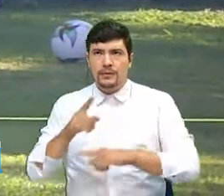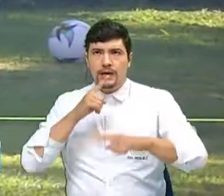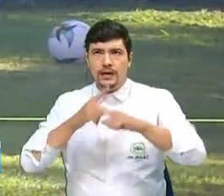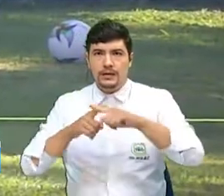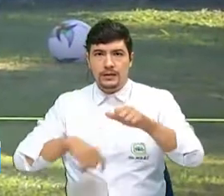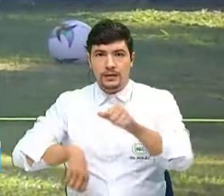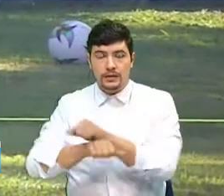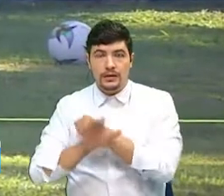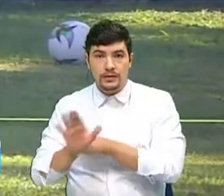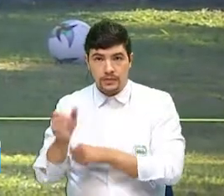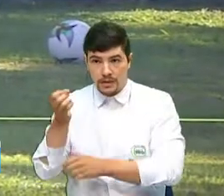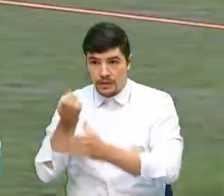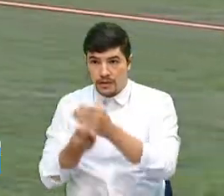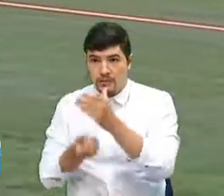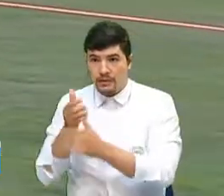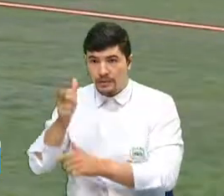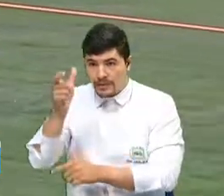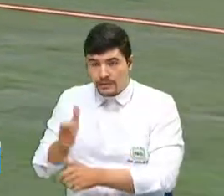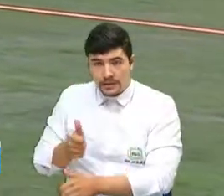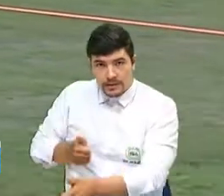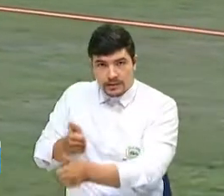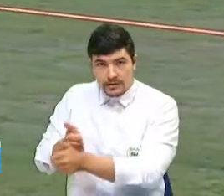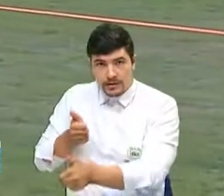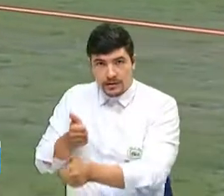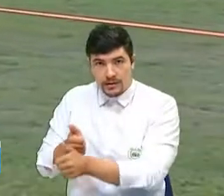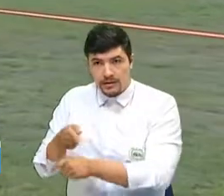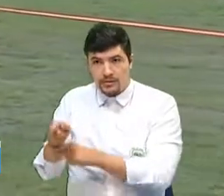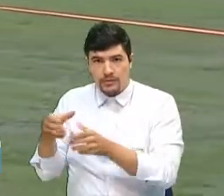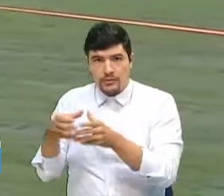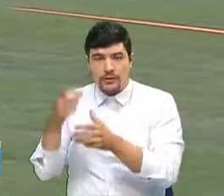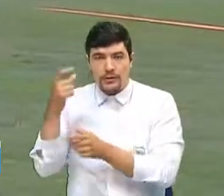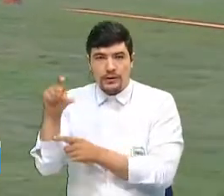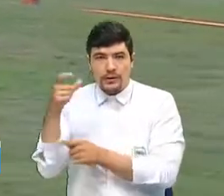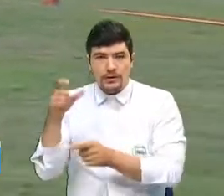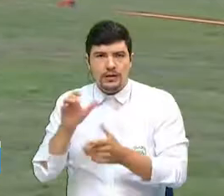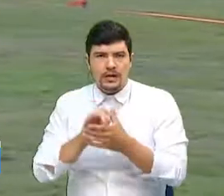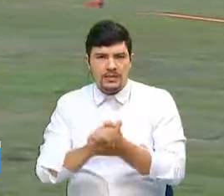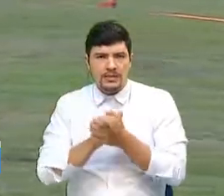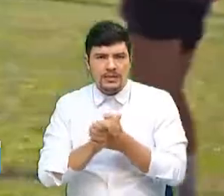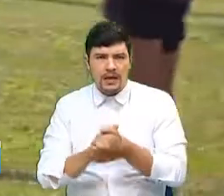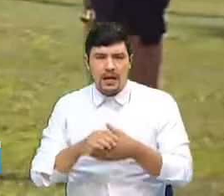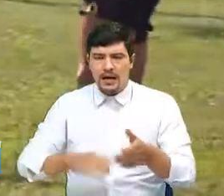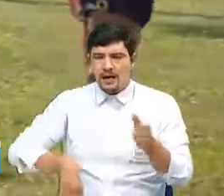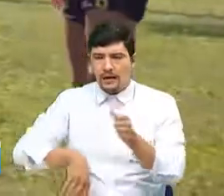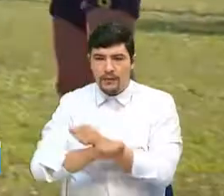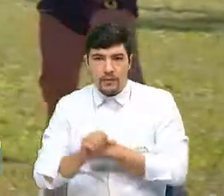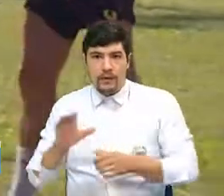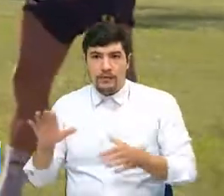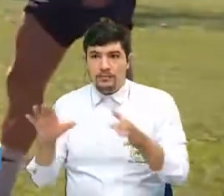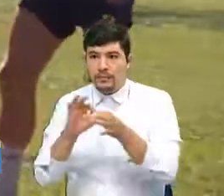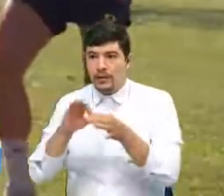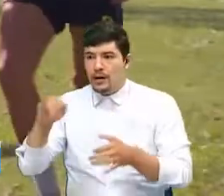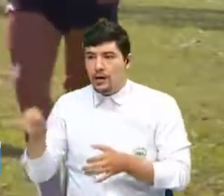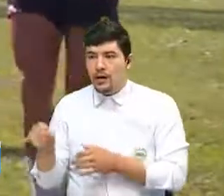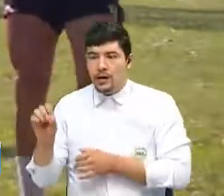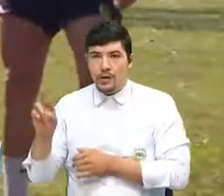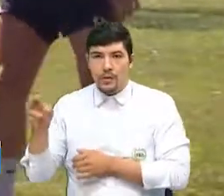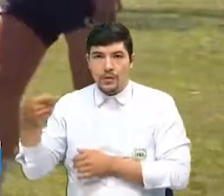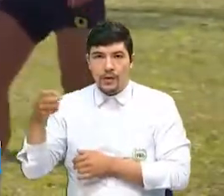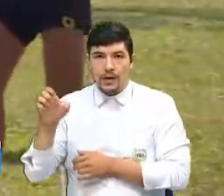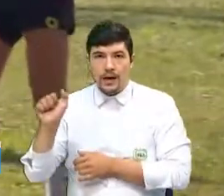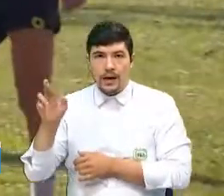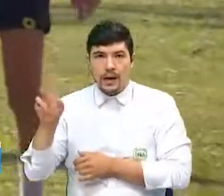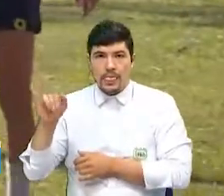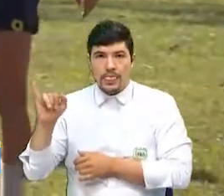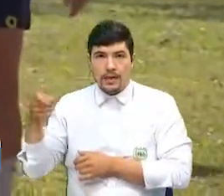Pablo Fuentes es el nuevo asistente en el banco técnico rojinegro. La amistad y el balompié lo unen a Jorge Artigas, quien decidió darle